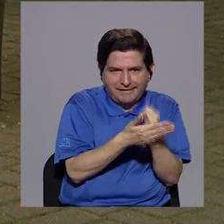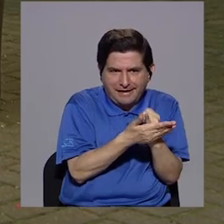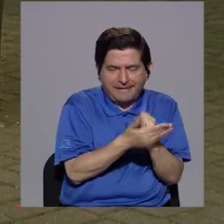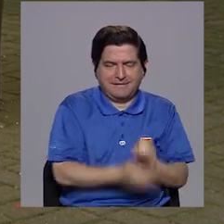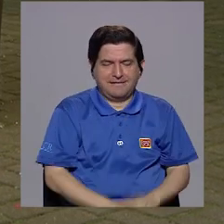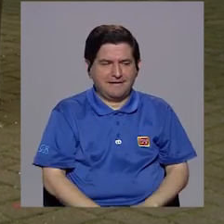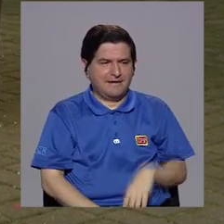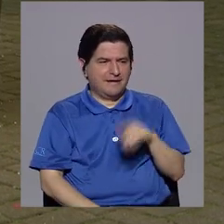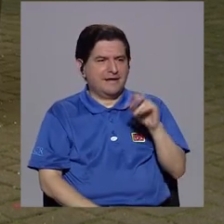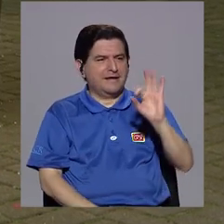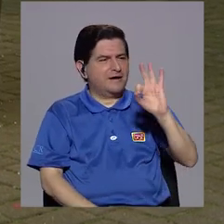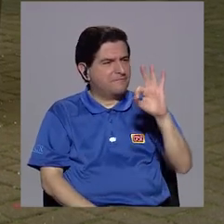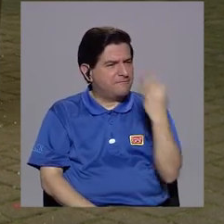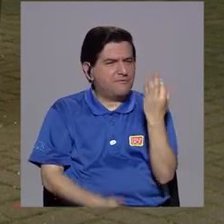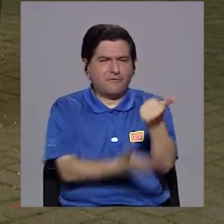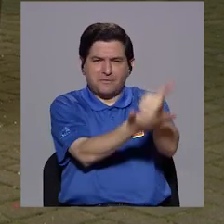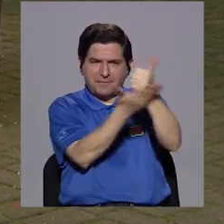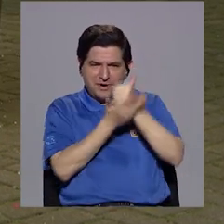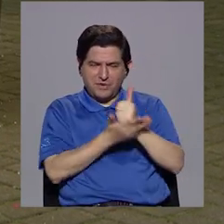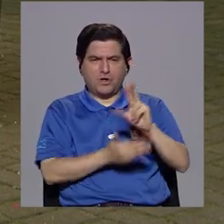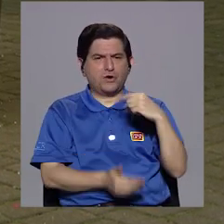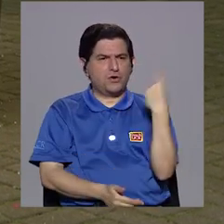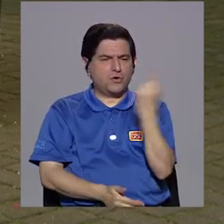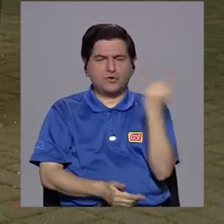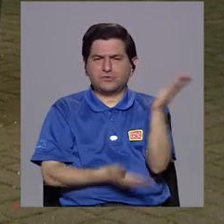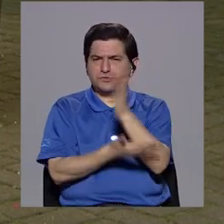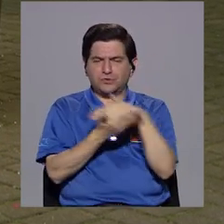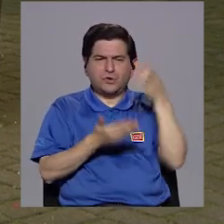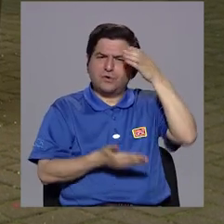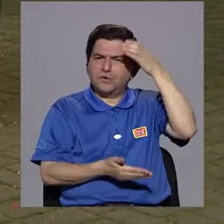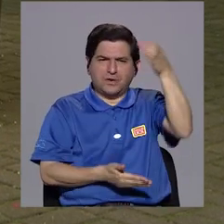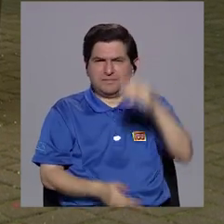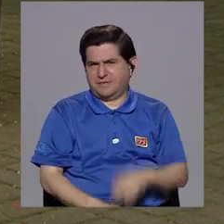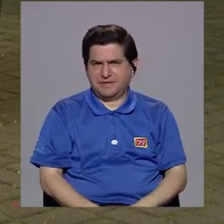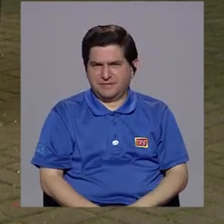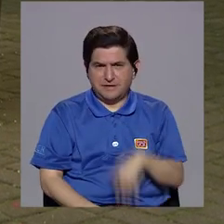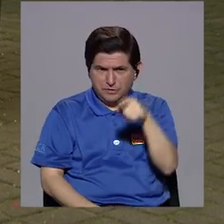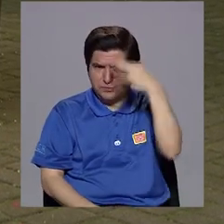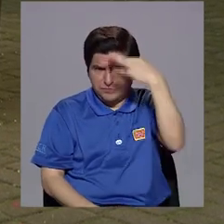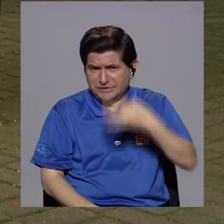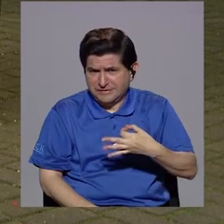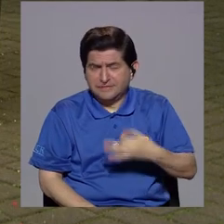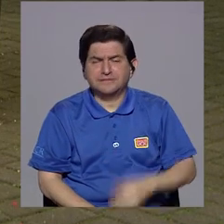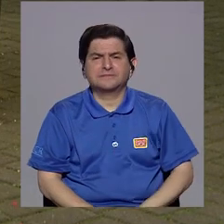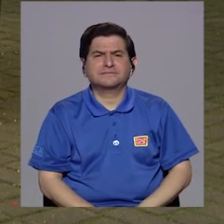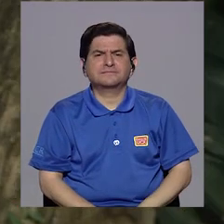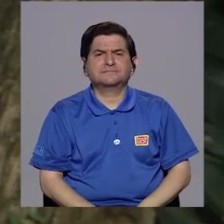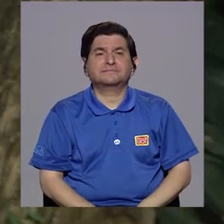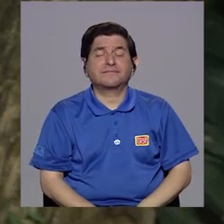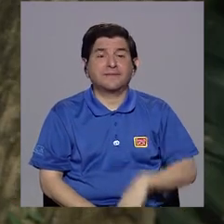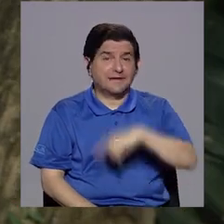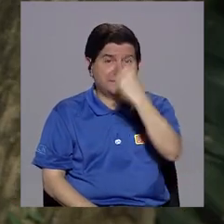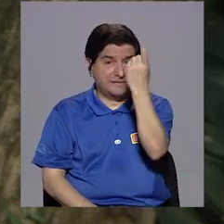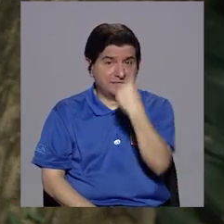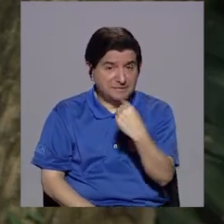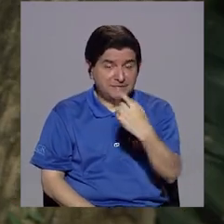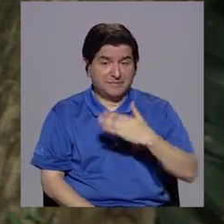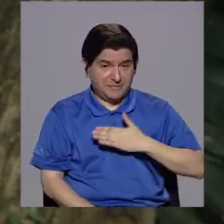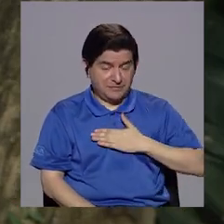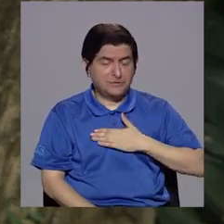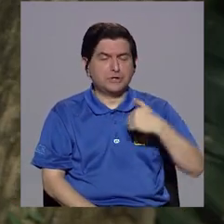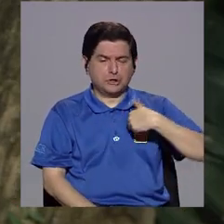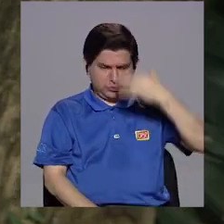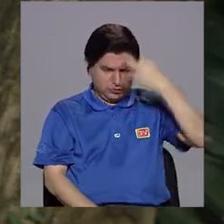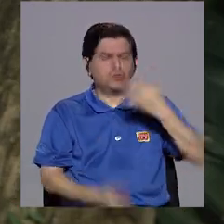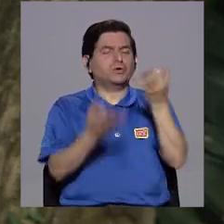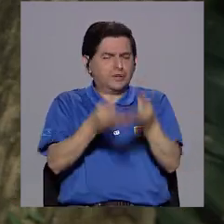artes, la expresión artística, que de alguna forma nos ayuda, más allá de conocer la parte cultural, no sé, ¿qué le parece? Sí, si me preguntan a mí,